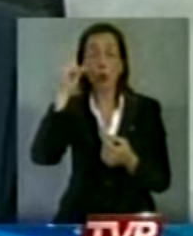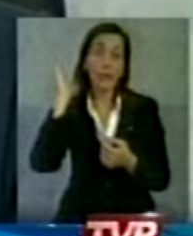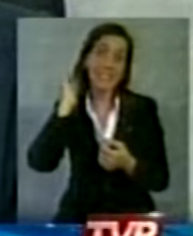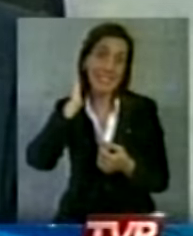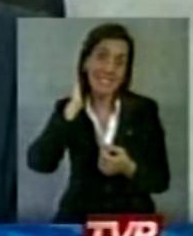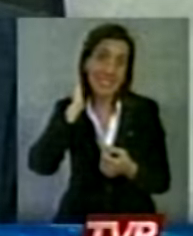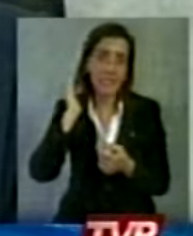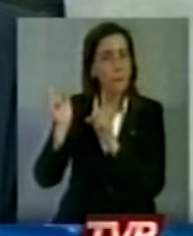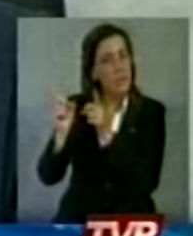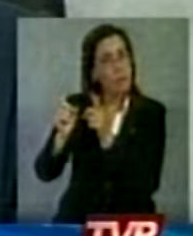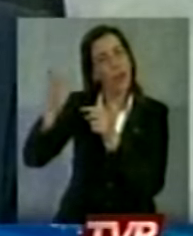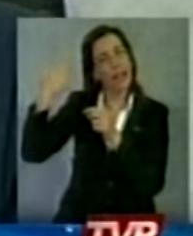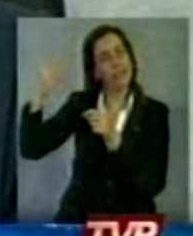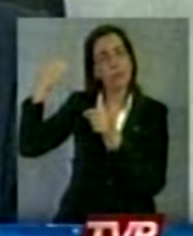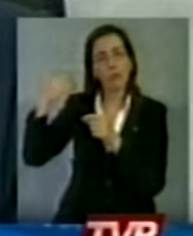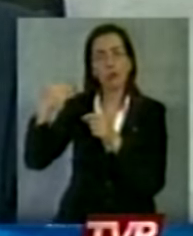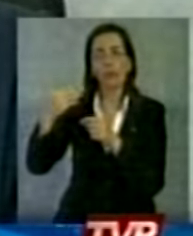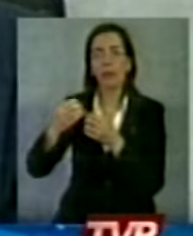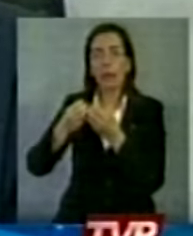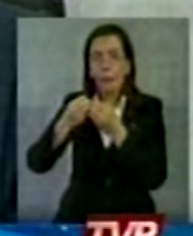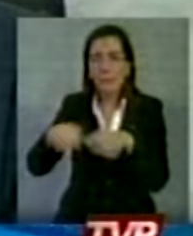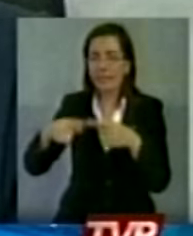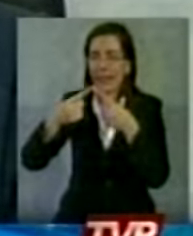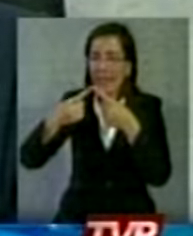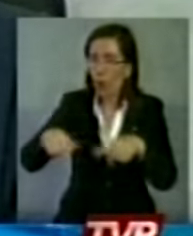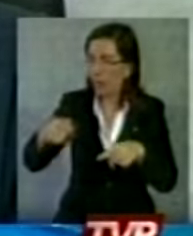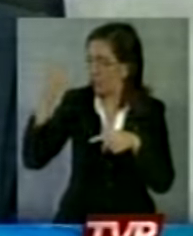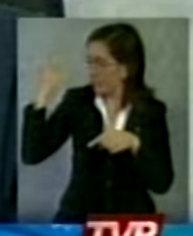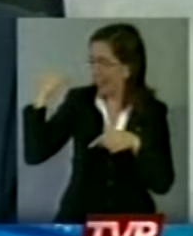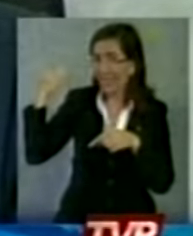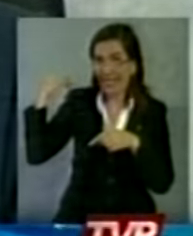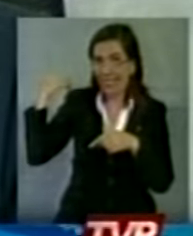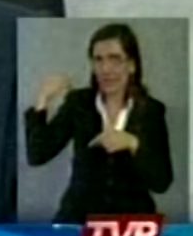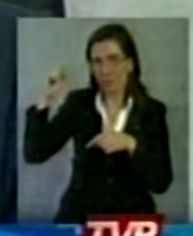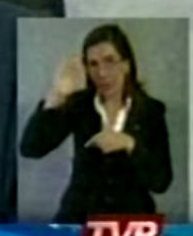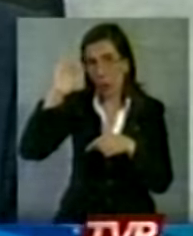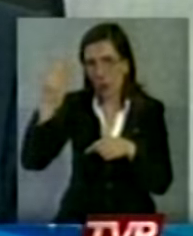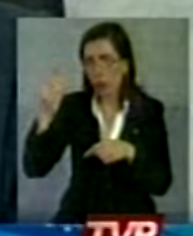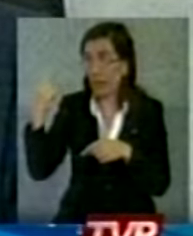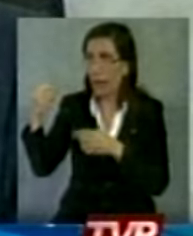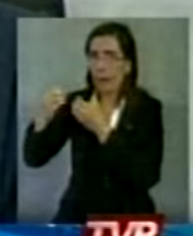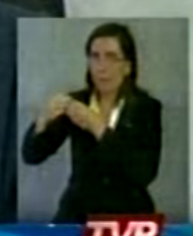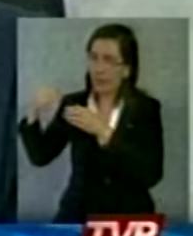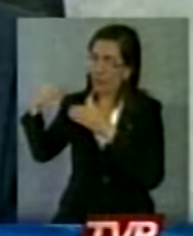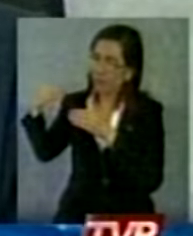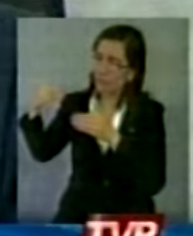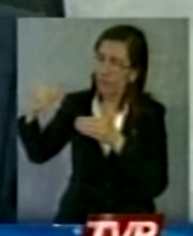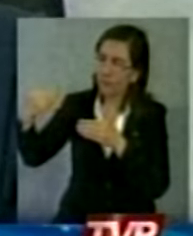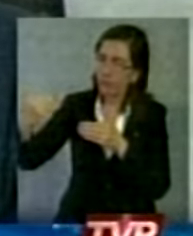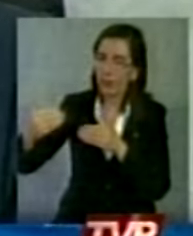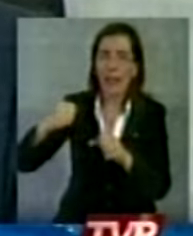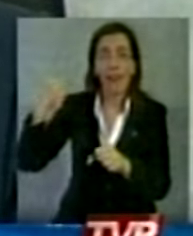mismo Congreso, cuya inauguración evocaremos en pocos días, trazó las pinceladas